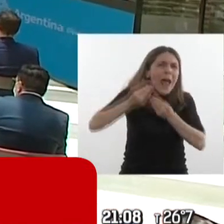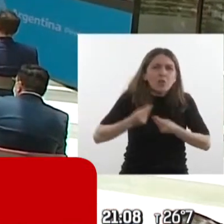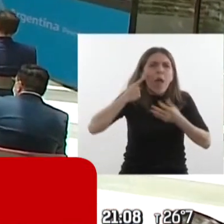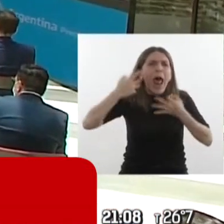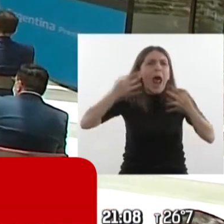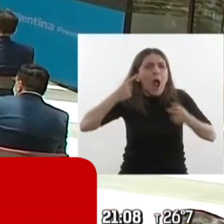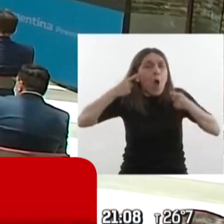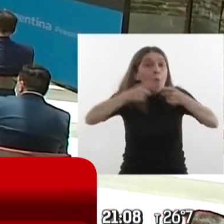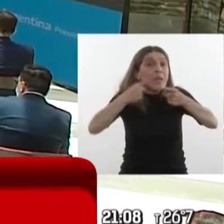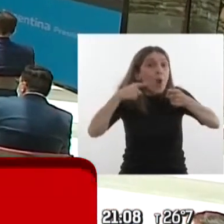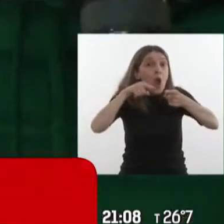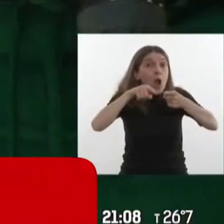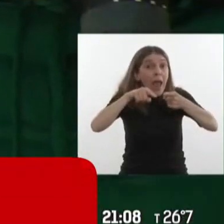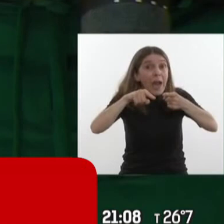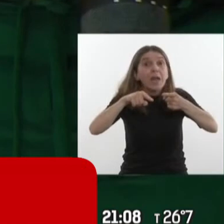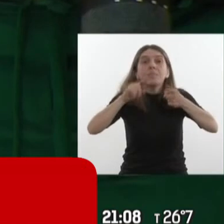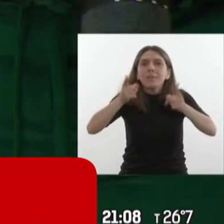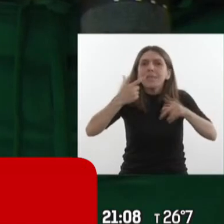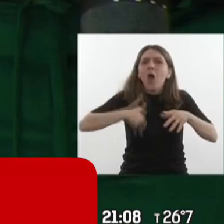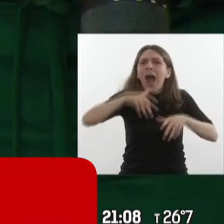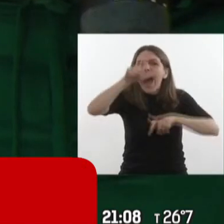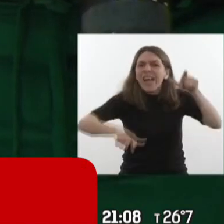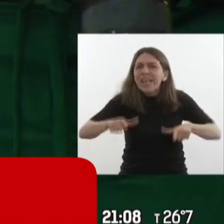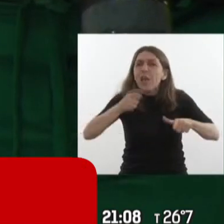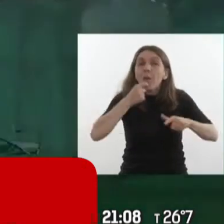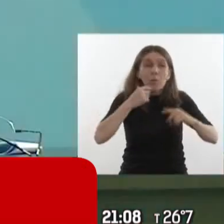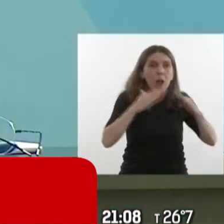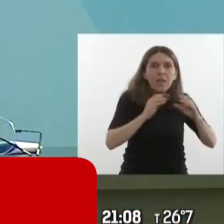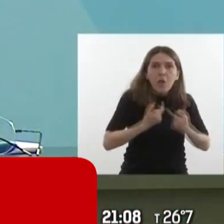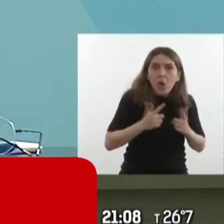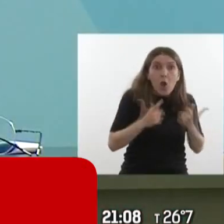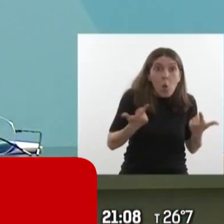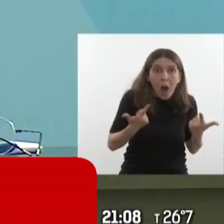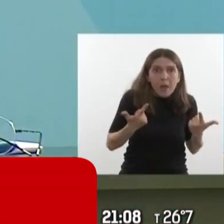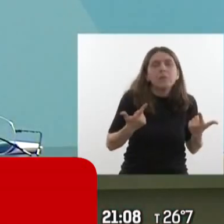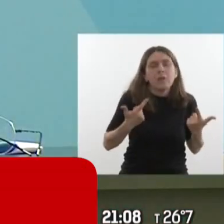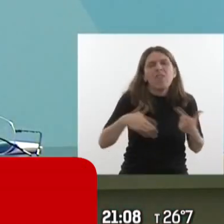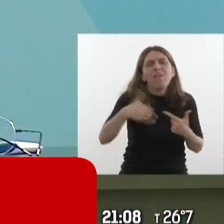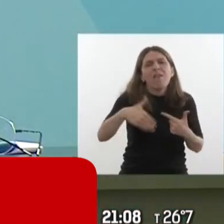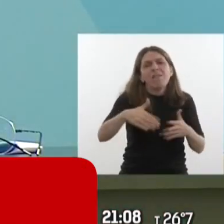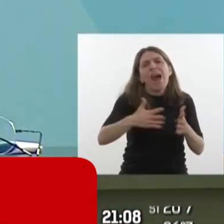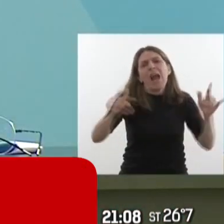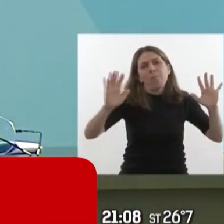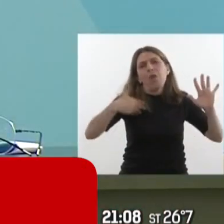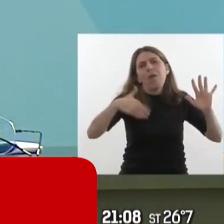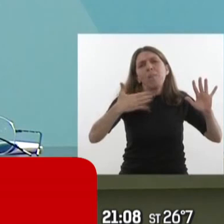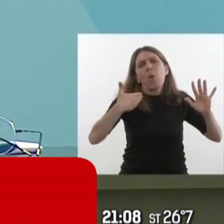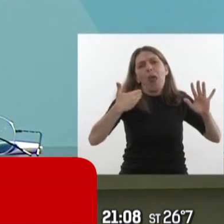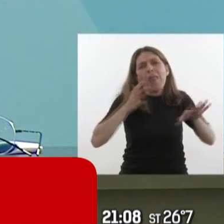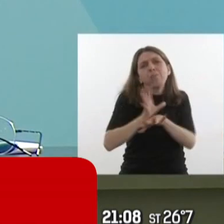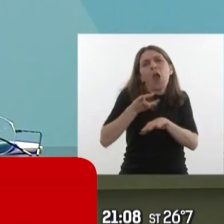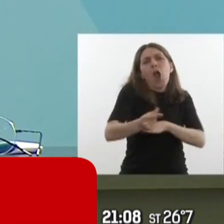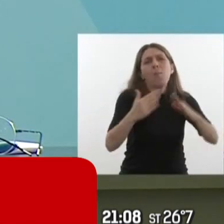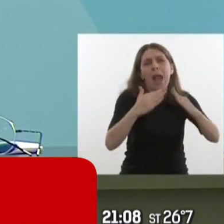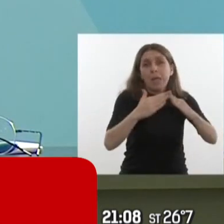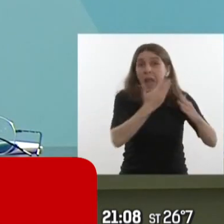ese objetivo de que los argentinos que hoy no tienen un techo rápidamente puedan acceder a él. Y el